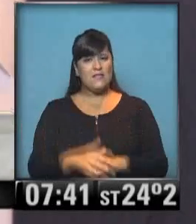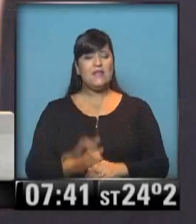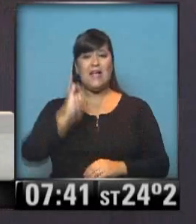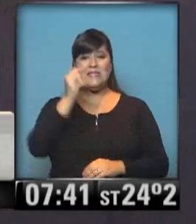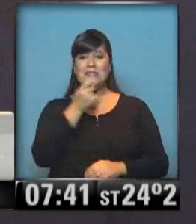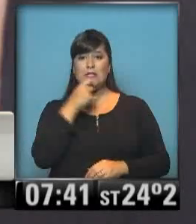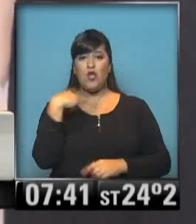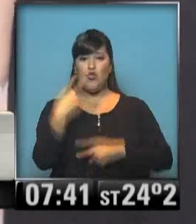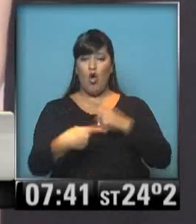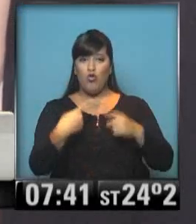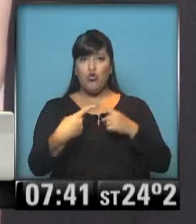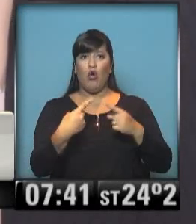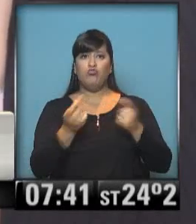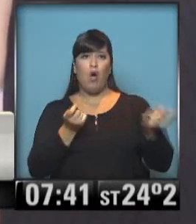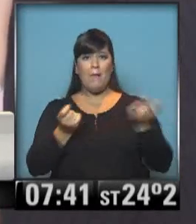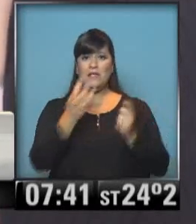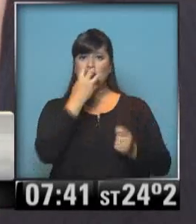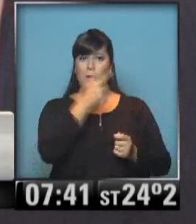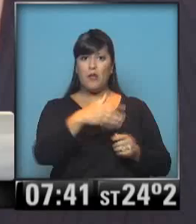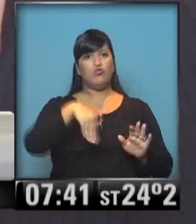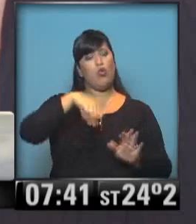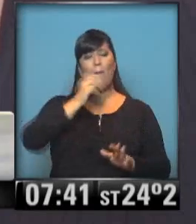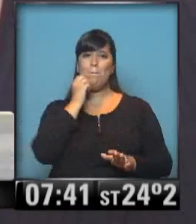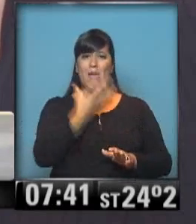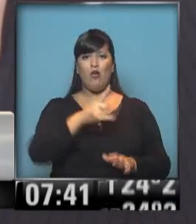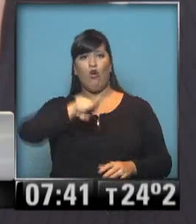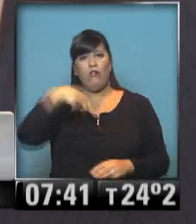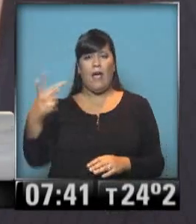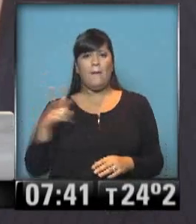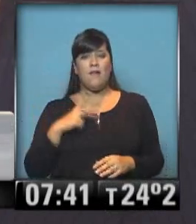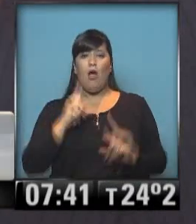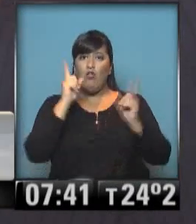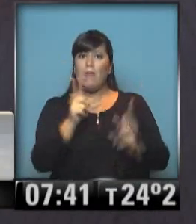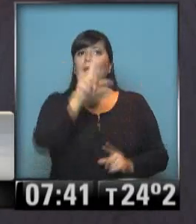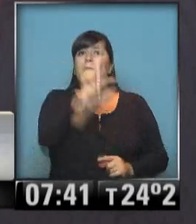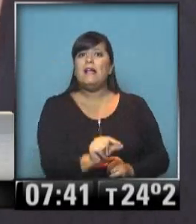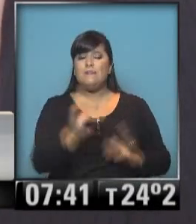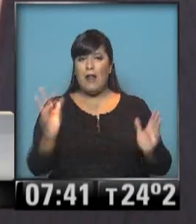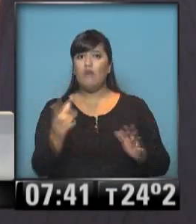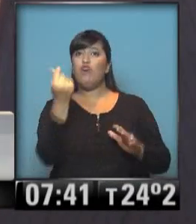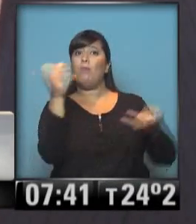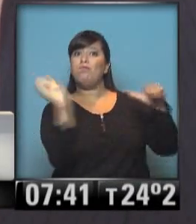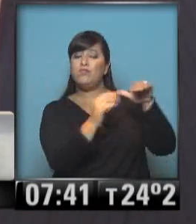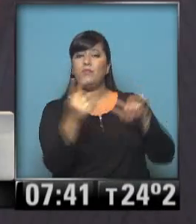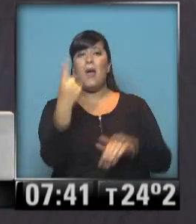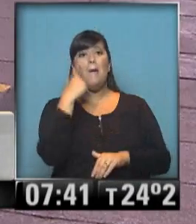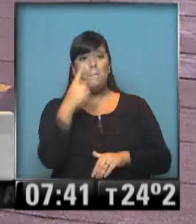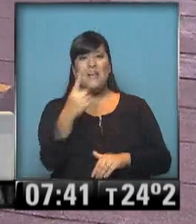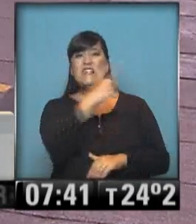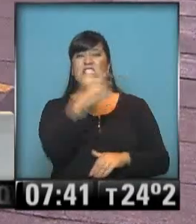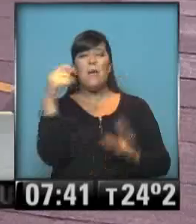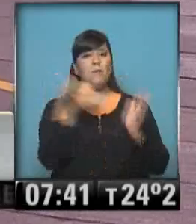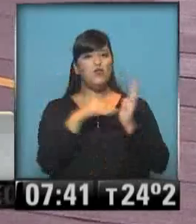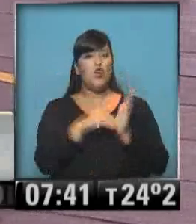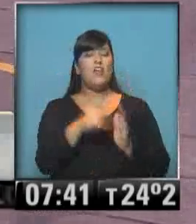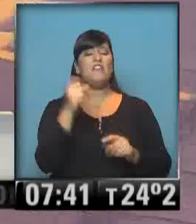nosotros el Sarmiento somos mucho mejores que los privados y le sale mucho más económico al pueblo argentino no vamos a ahorrar más de 100 millones de pesos por año